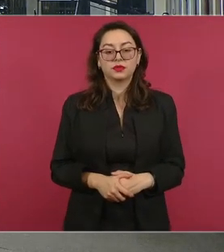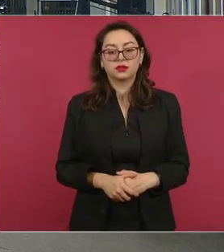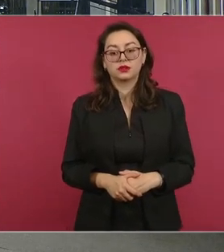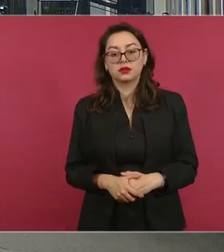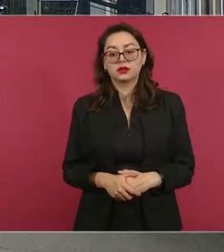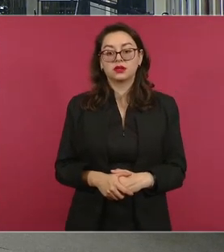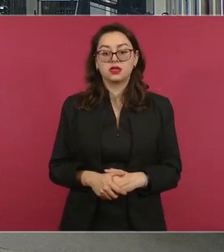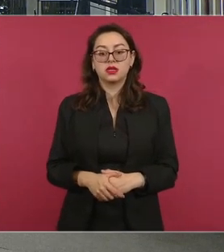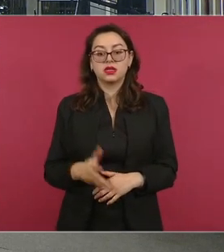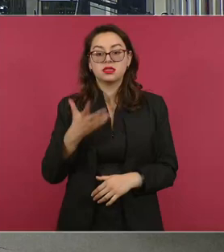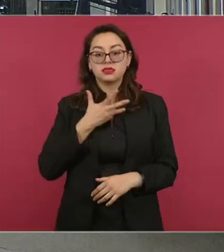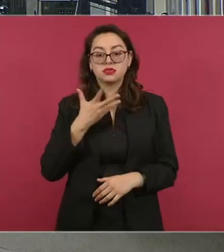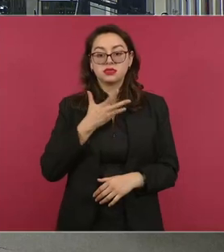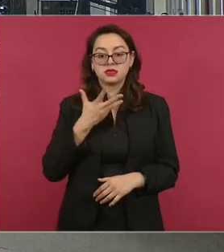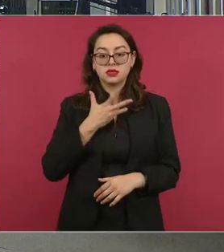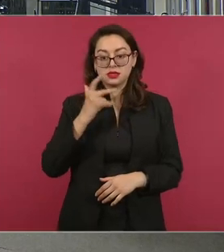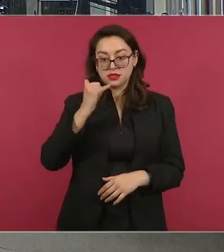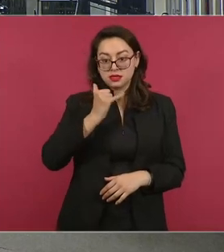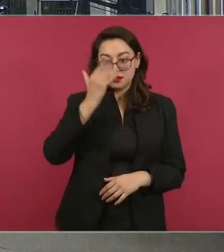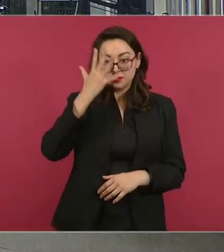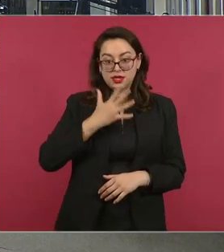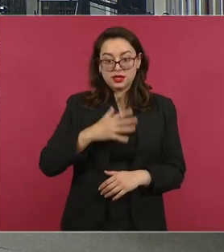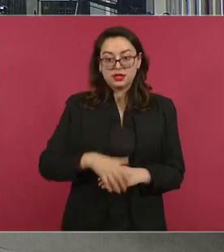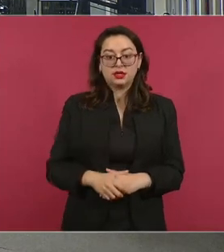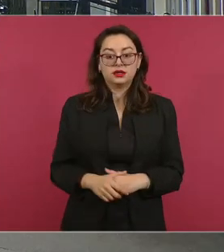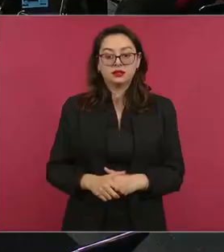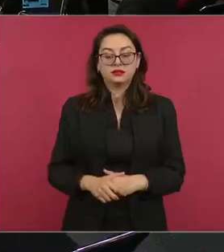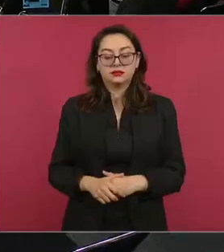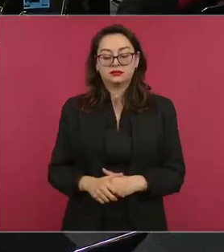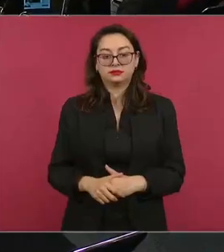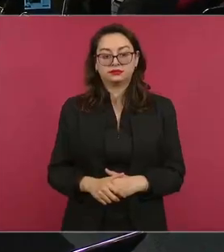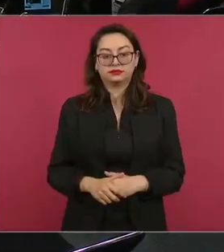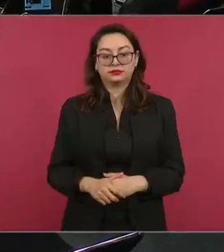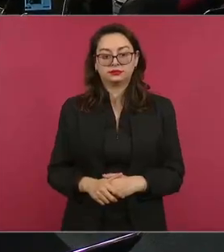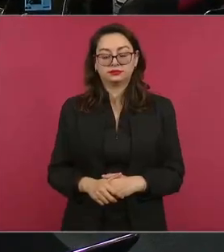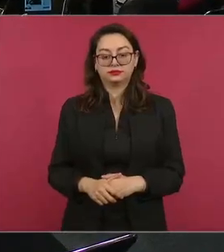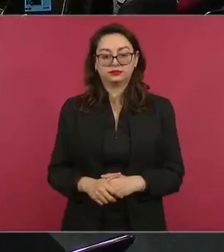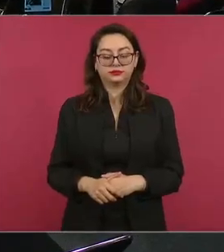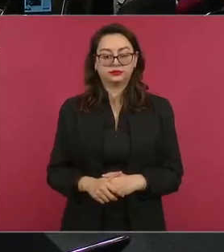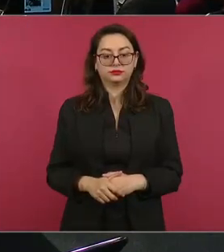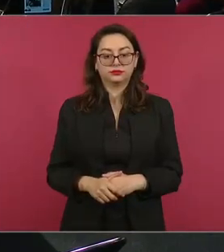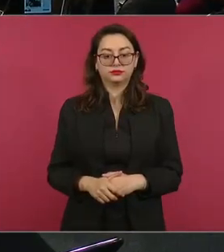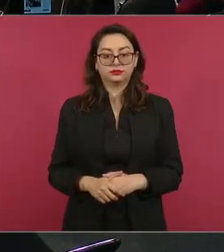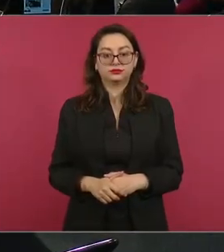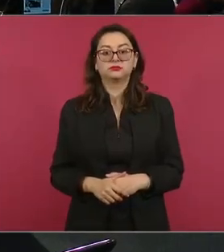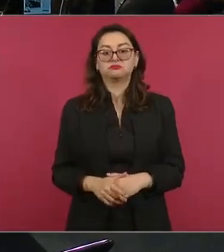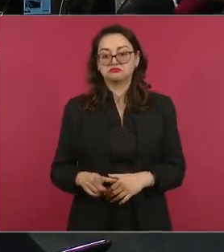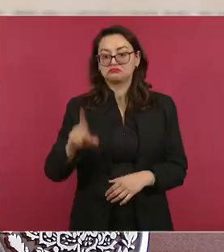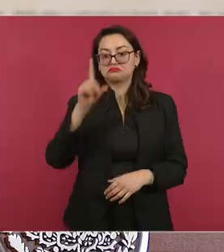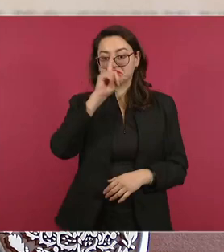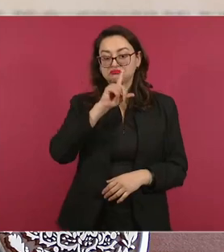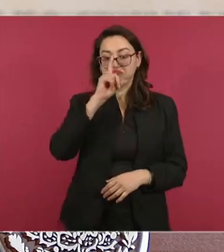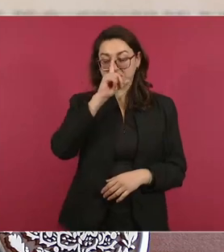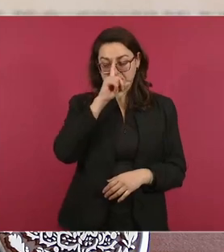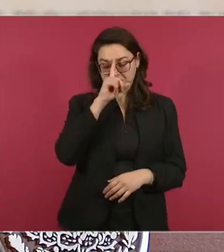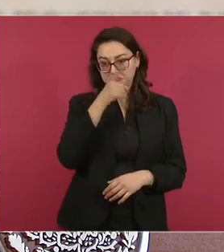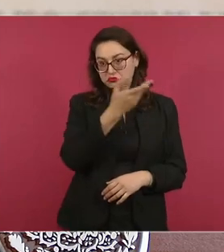No tienes el camino que se está haciendo de artesanal. Entonces se los recomiendo porque